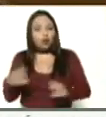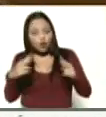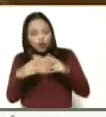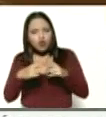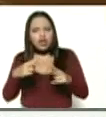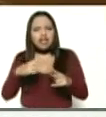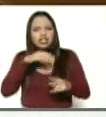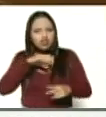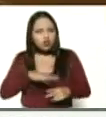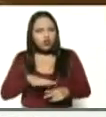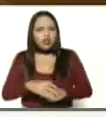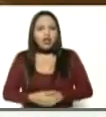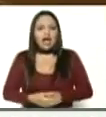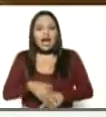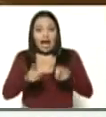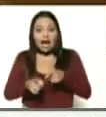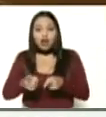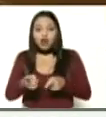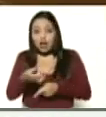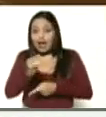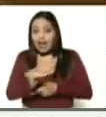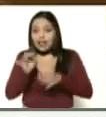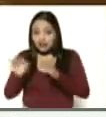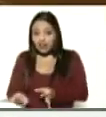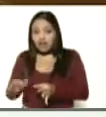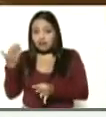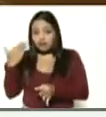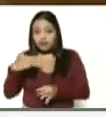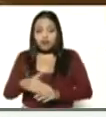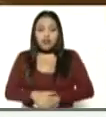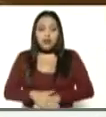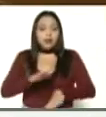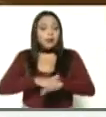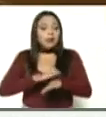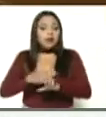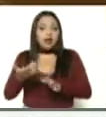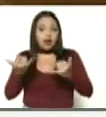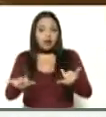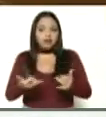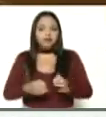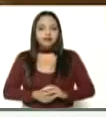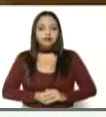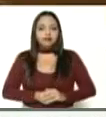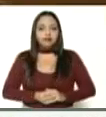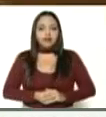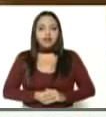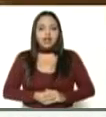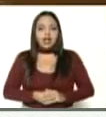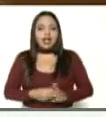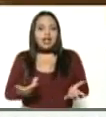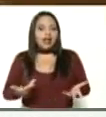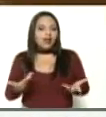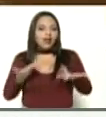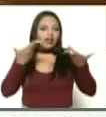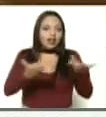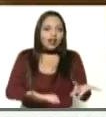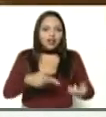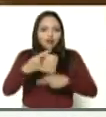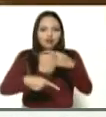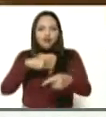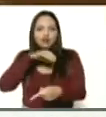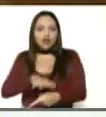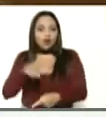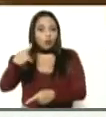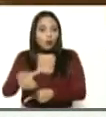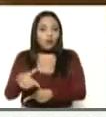que ocurrió, sino como un proceso, porque en la actualidad el legado de este suceso histórico es que hoy en